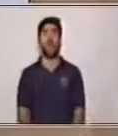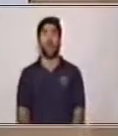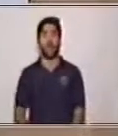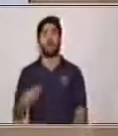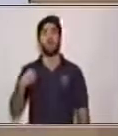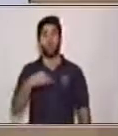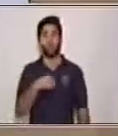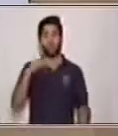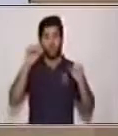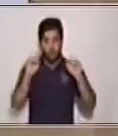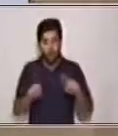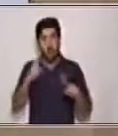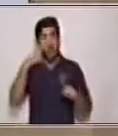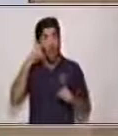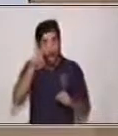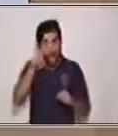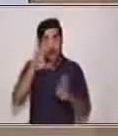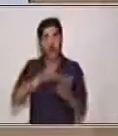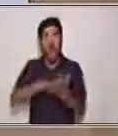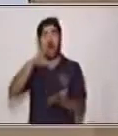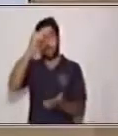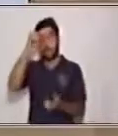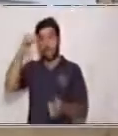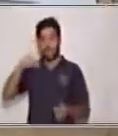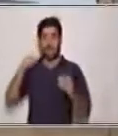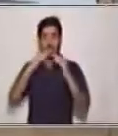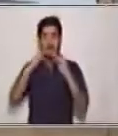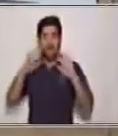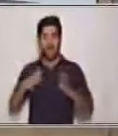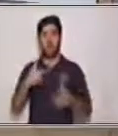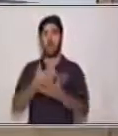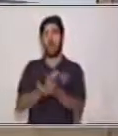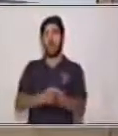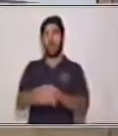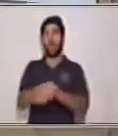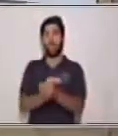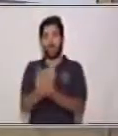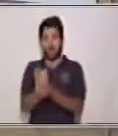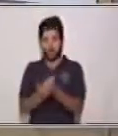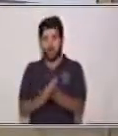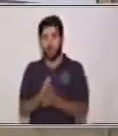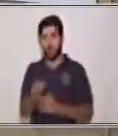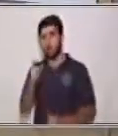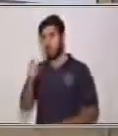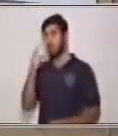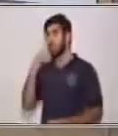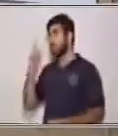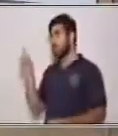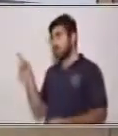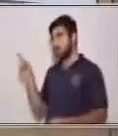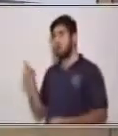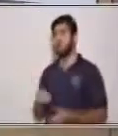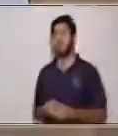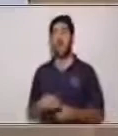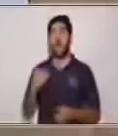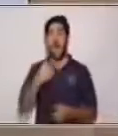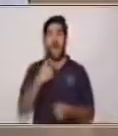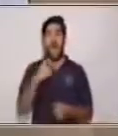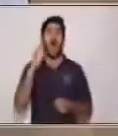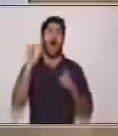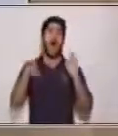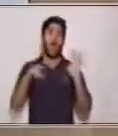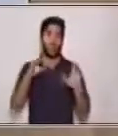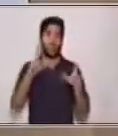aplicar muy bien en esta época de contención. Estos instructivos poseen imágenes, pero al